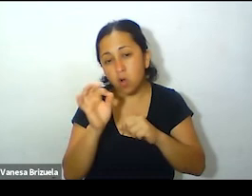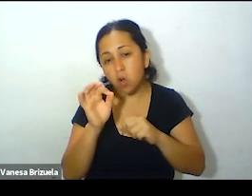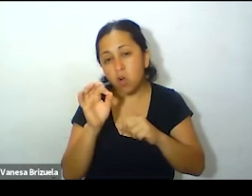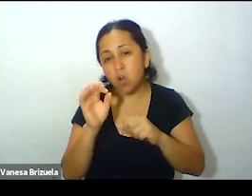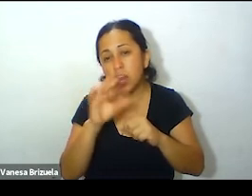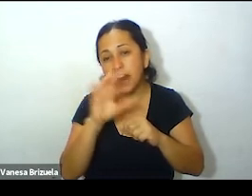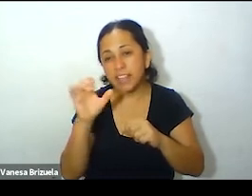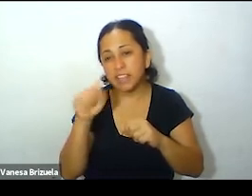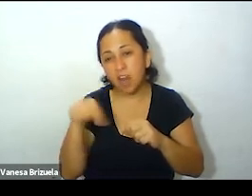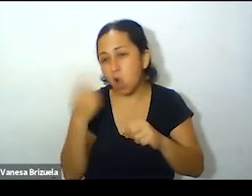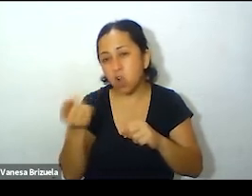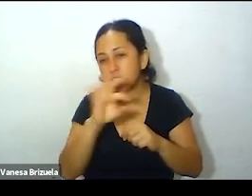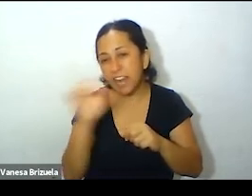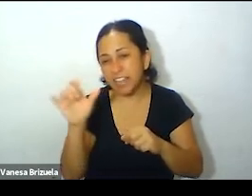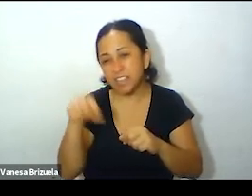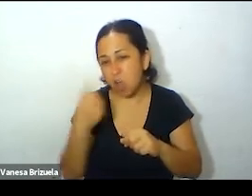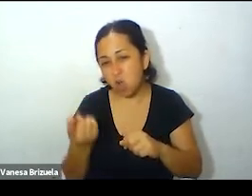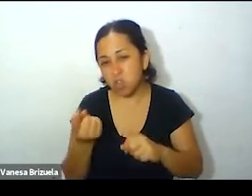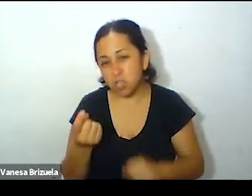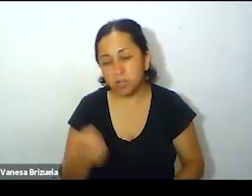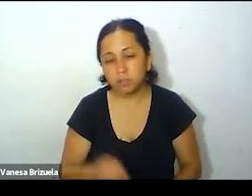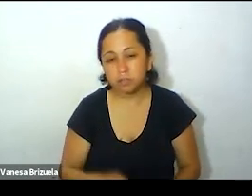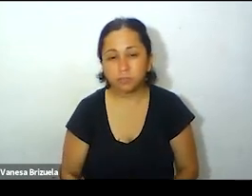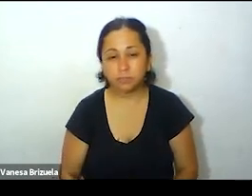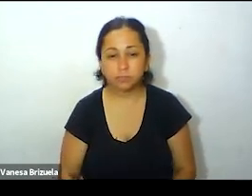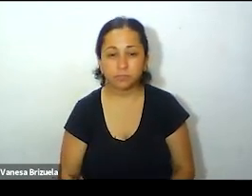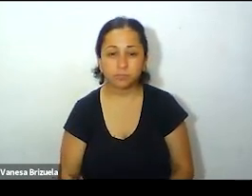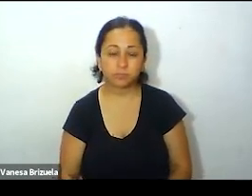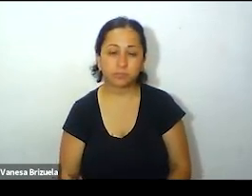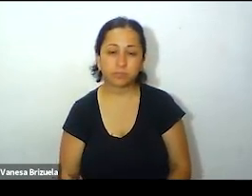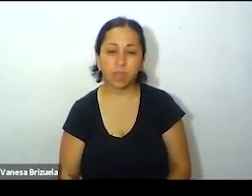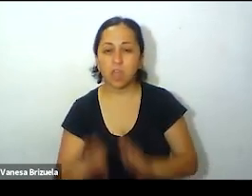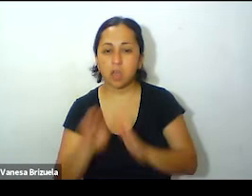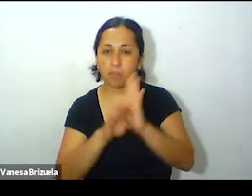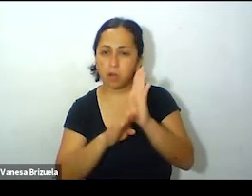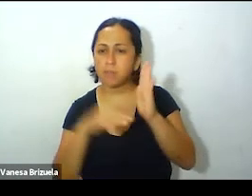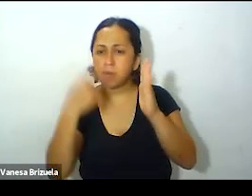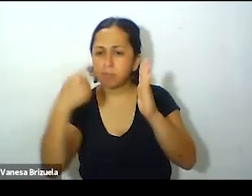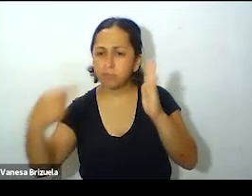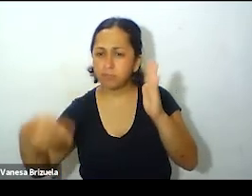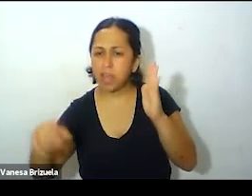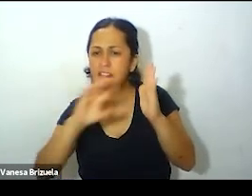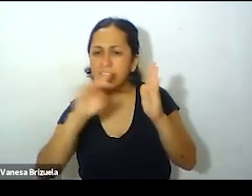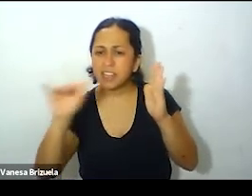elegir otro tipo de letra. Estas son las que me ofrece el programa.